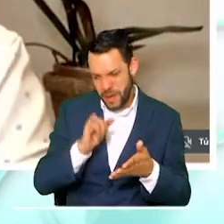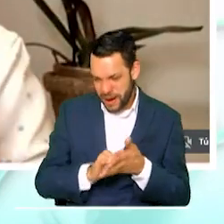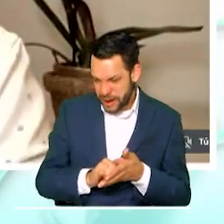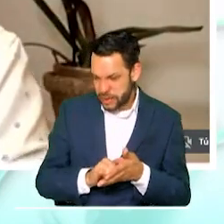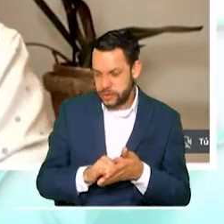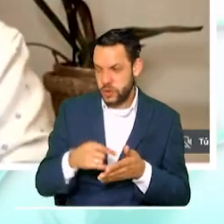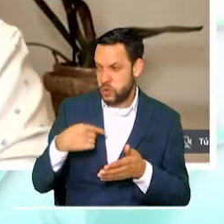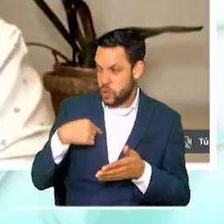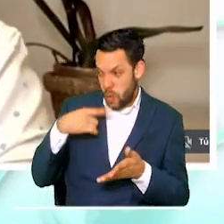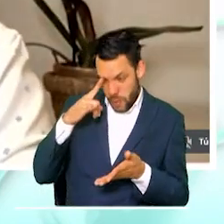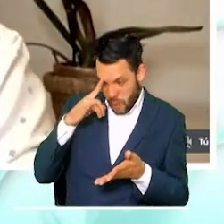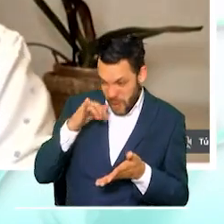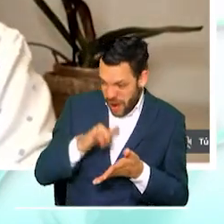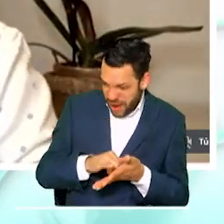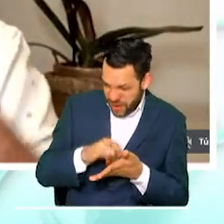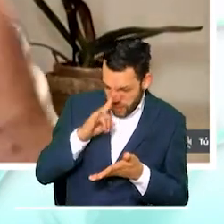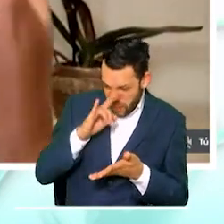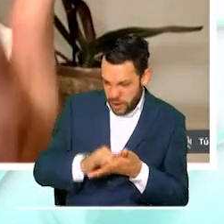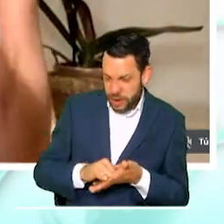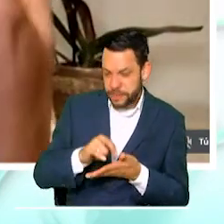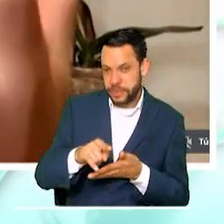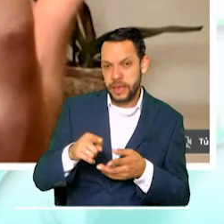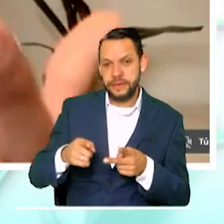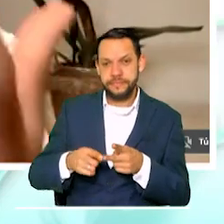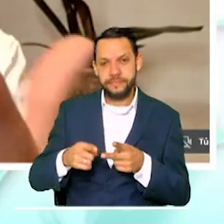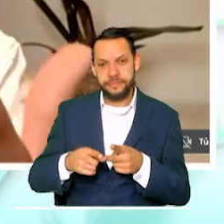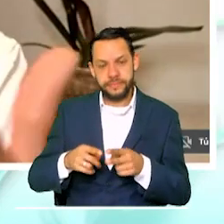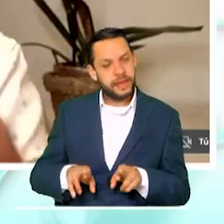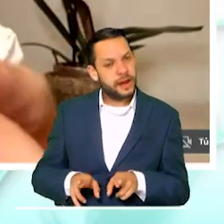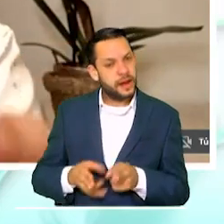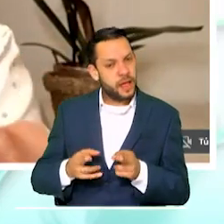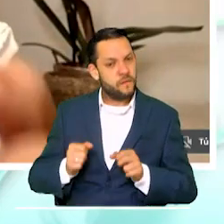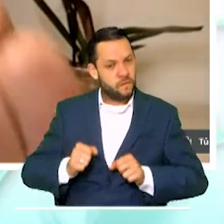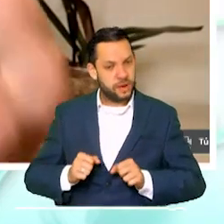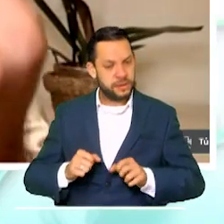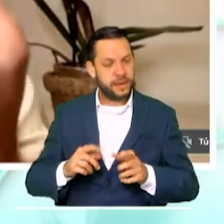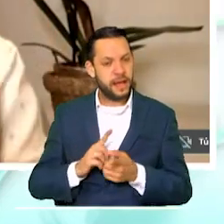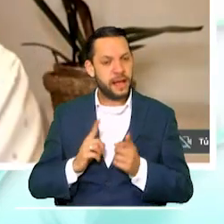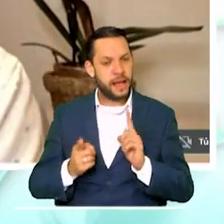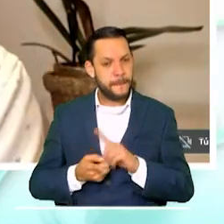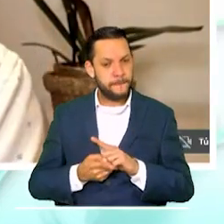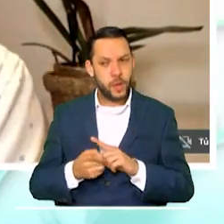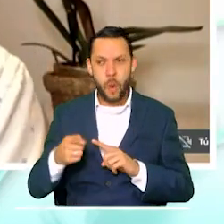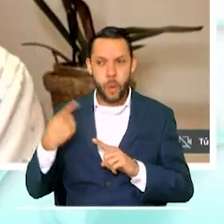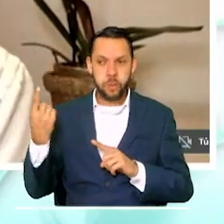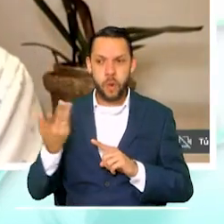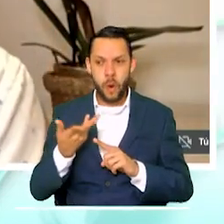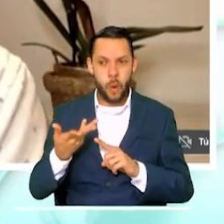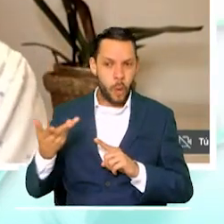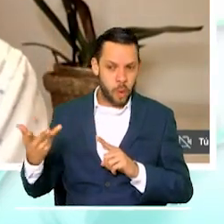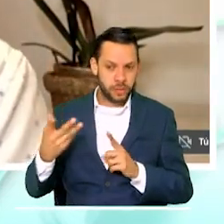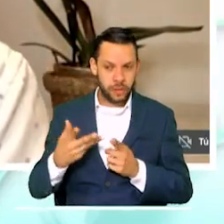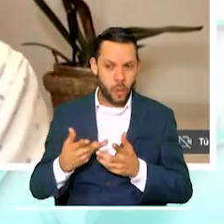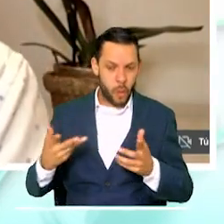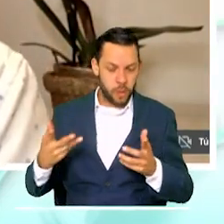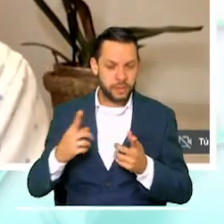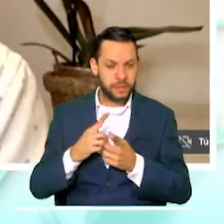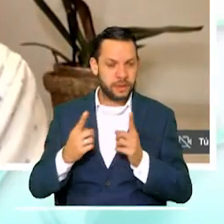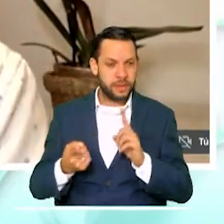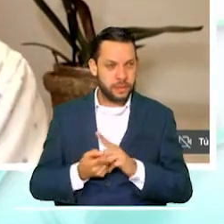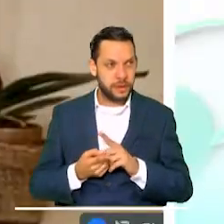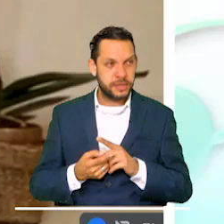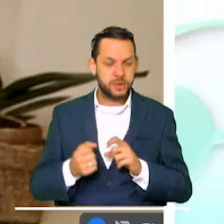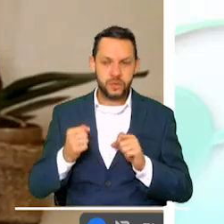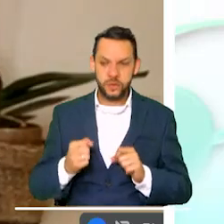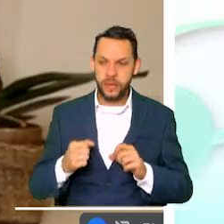que no. En la resistencia me doy cuenta que algo cambió, pero me resisto a aceptarlo. Y vamos a hablar ahí